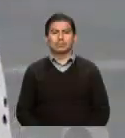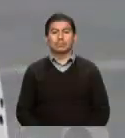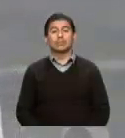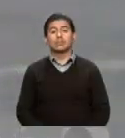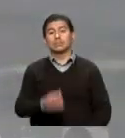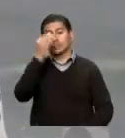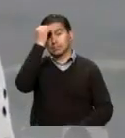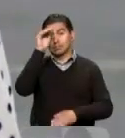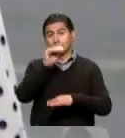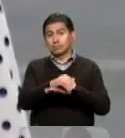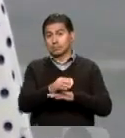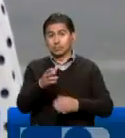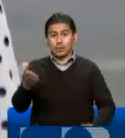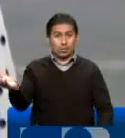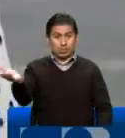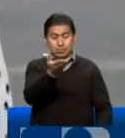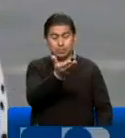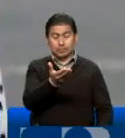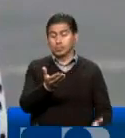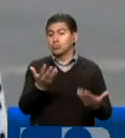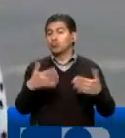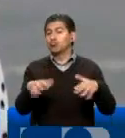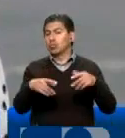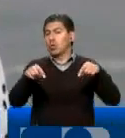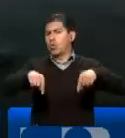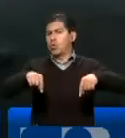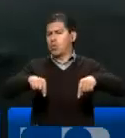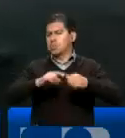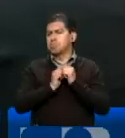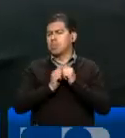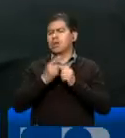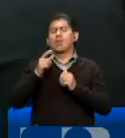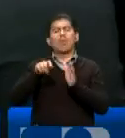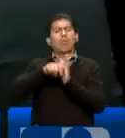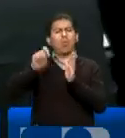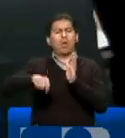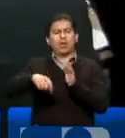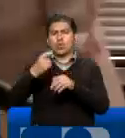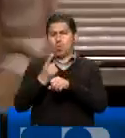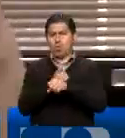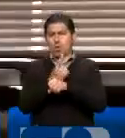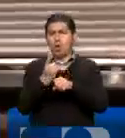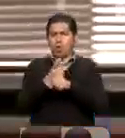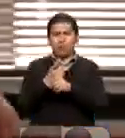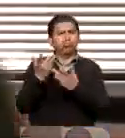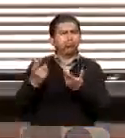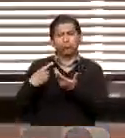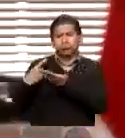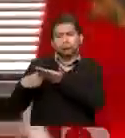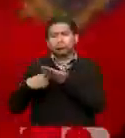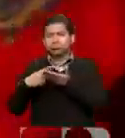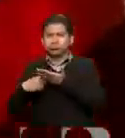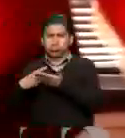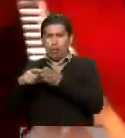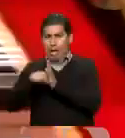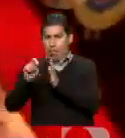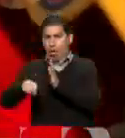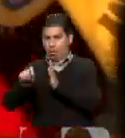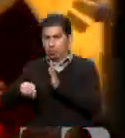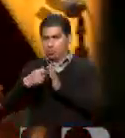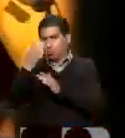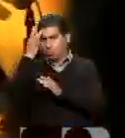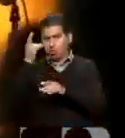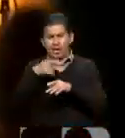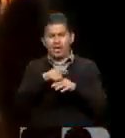Buenas tardes, compañeros y amigos televidentes. Así es, luego de conceder una hora para que los abogados defensores analizaran el dictamen abstentivo que